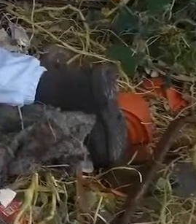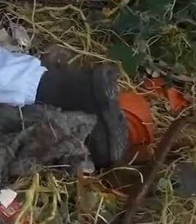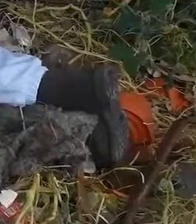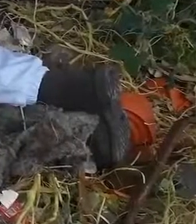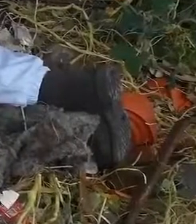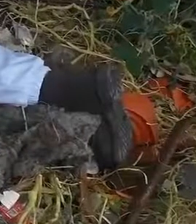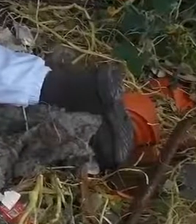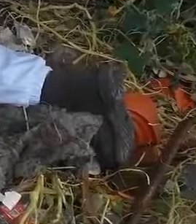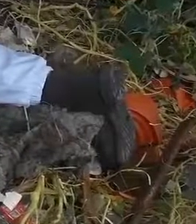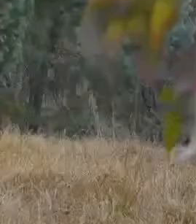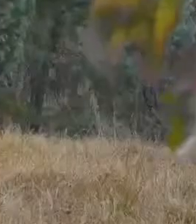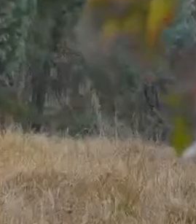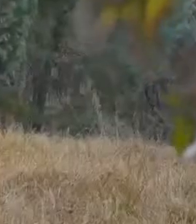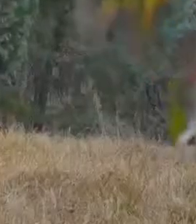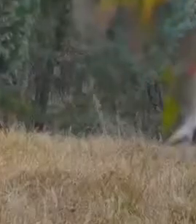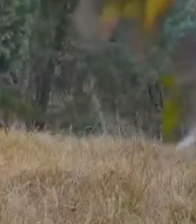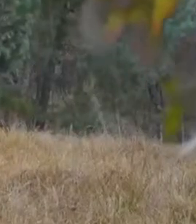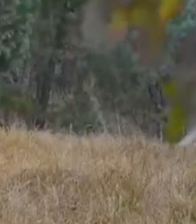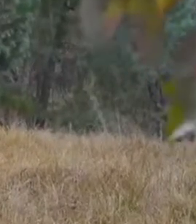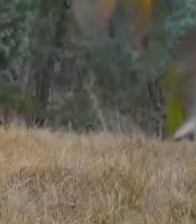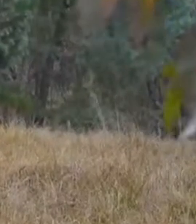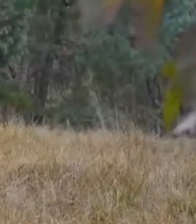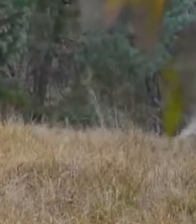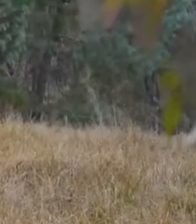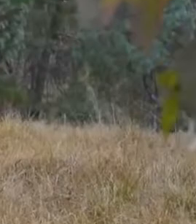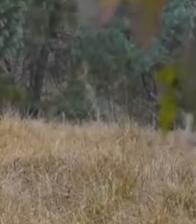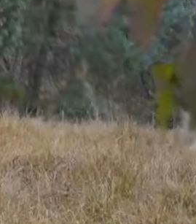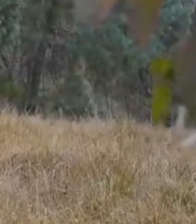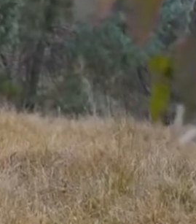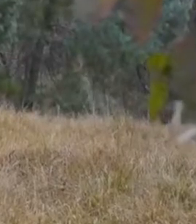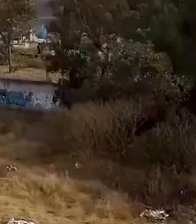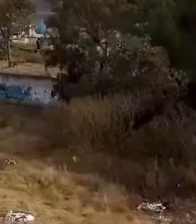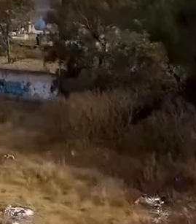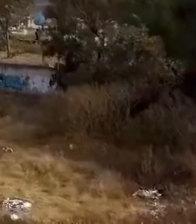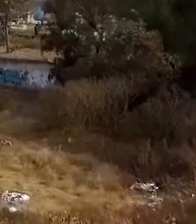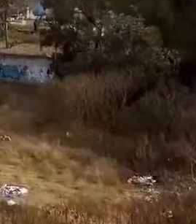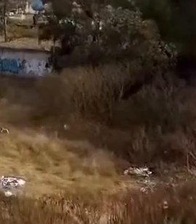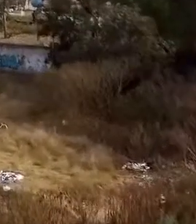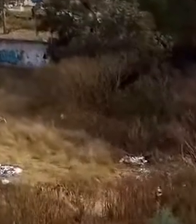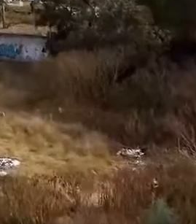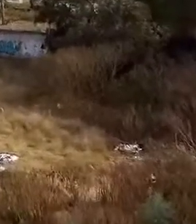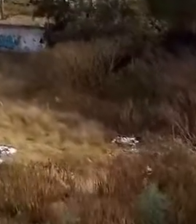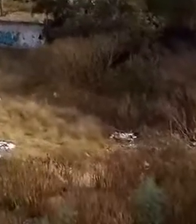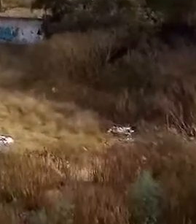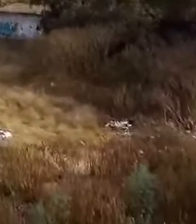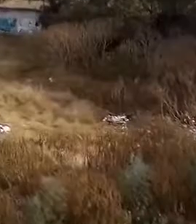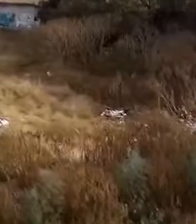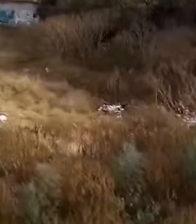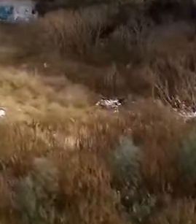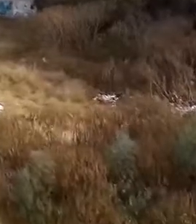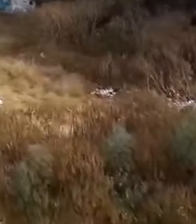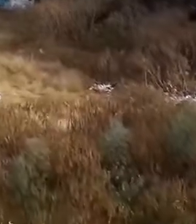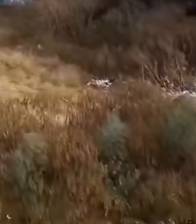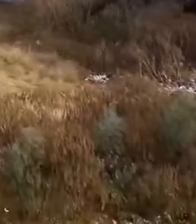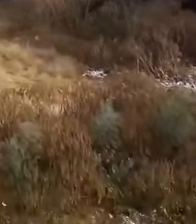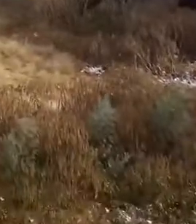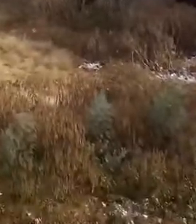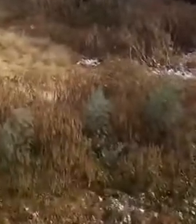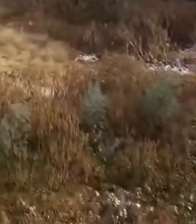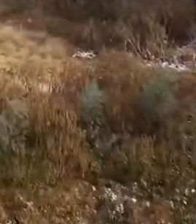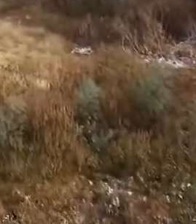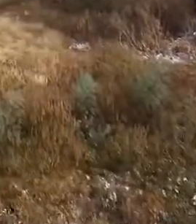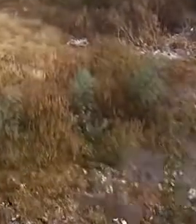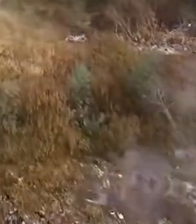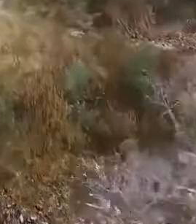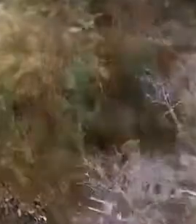más segura y respetuosa con el medio ambiente. La inversión en este proyecto es de 2.3 millones de pesos. Con esto se recuperan